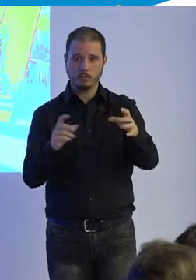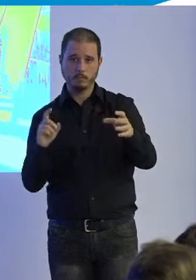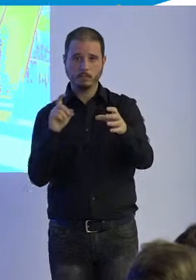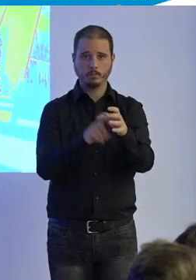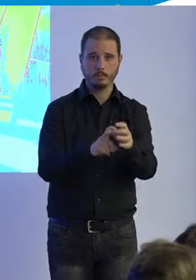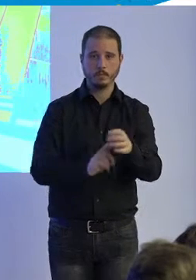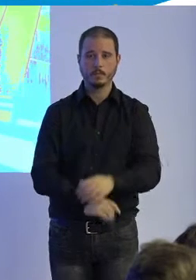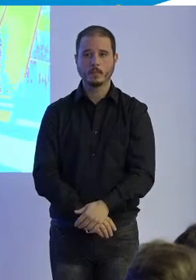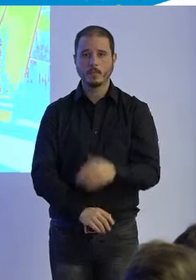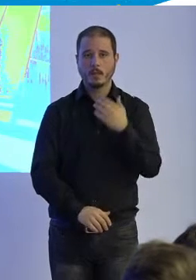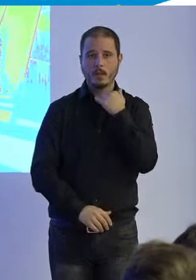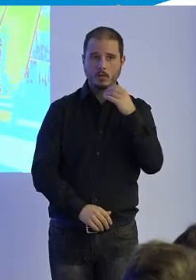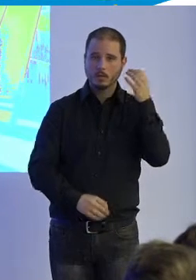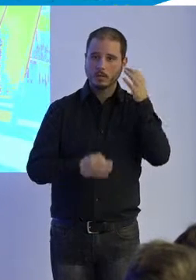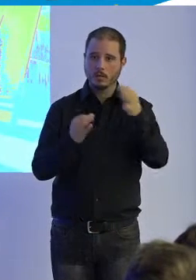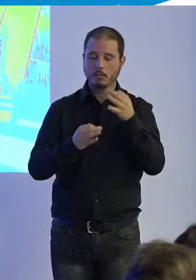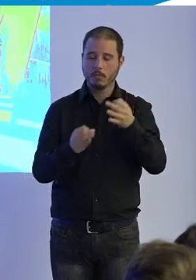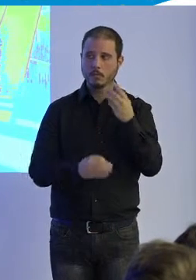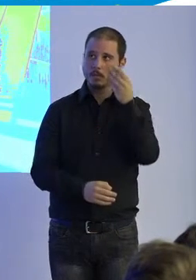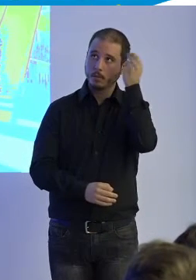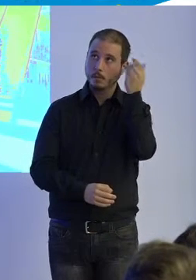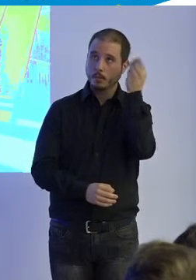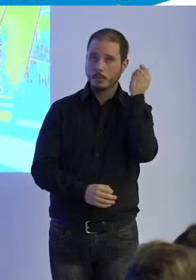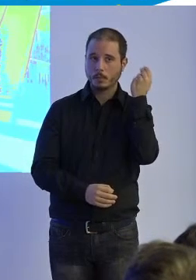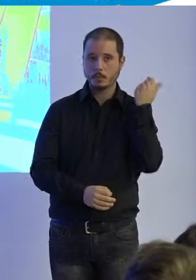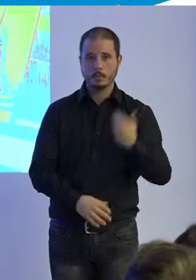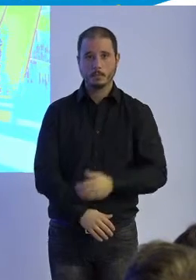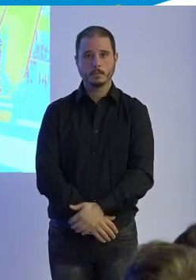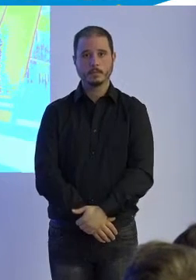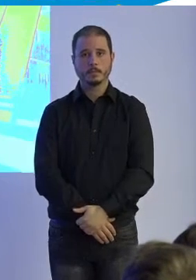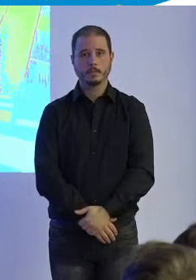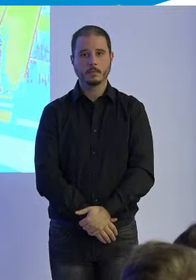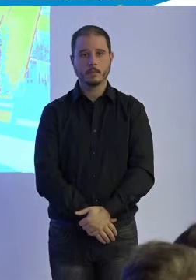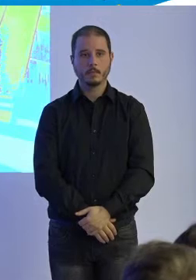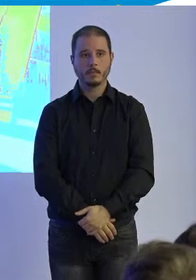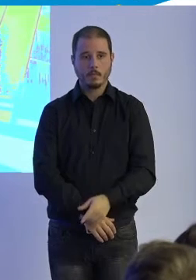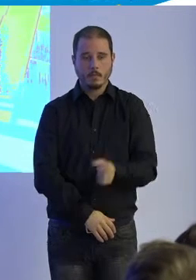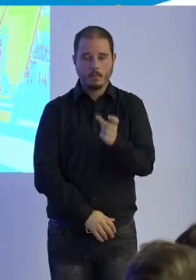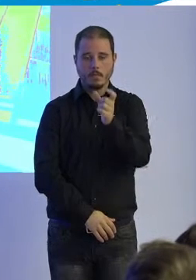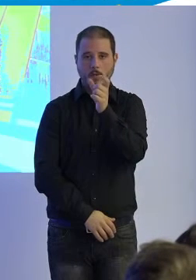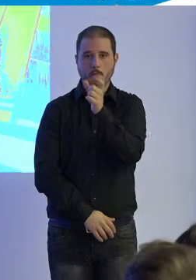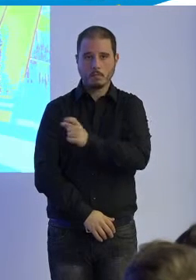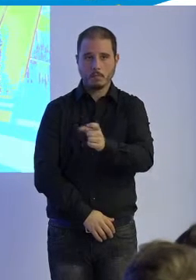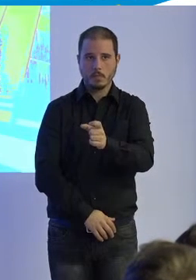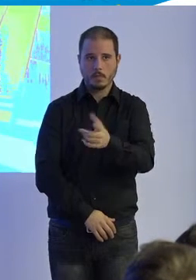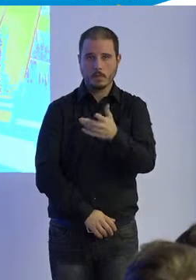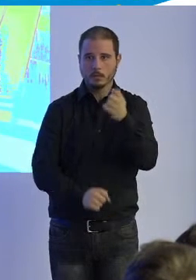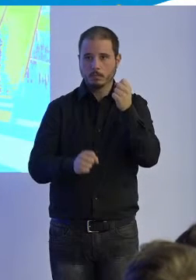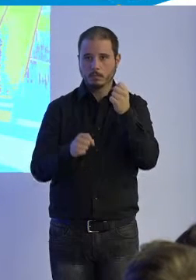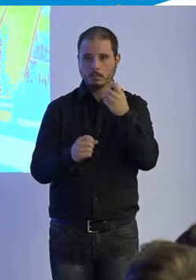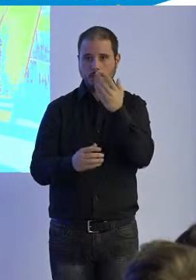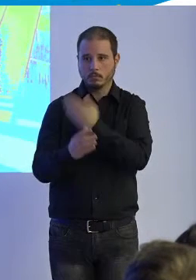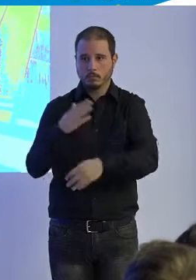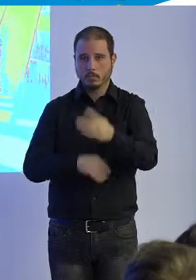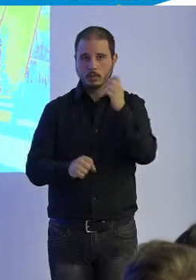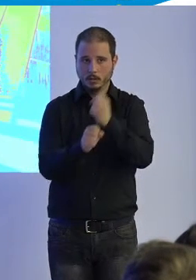es algo que siempre se deja de lado. Y estas personas también trabajan, y